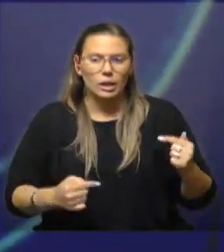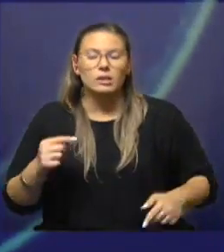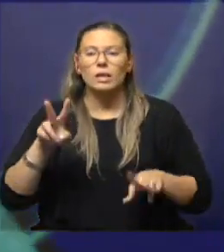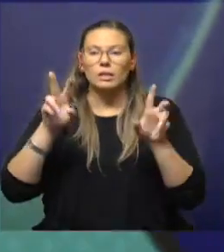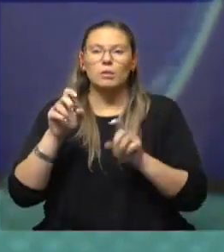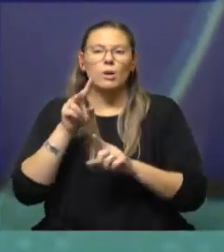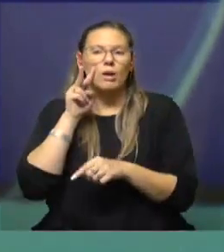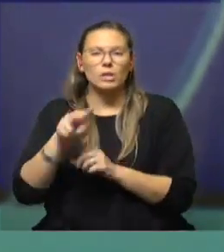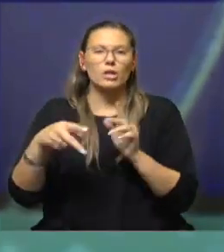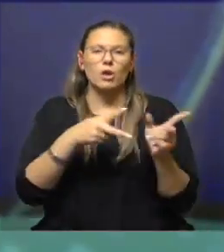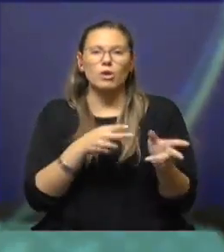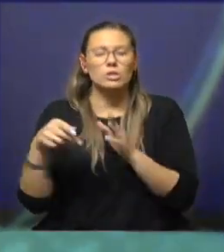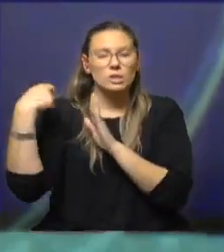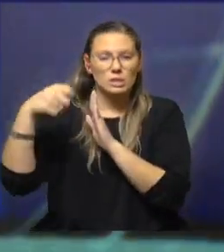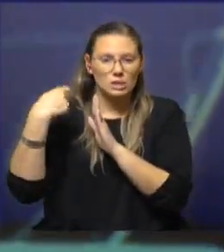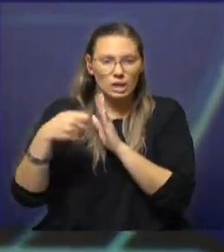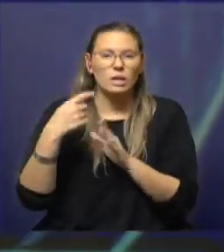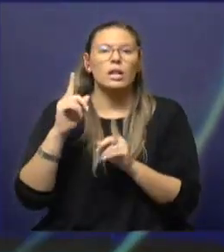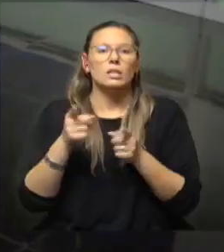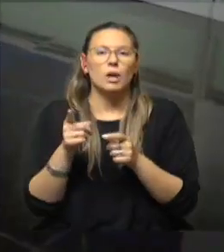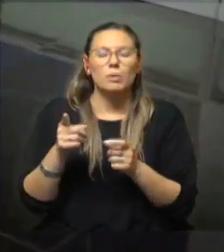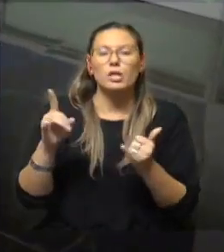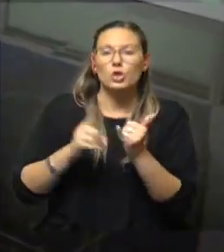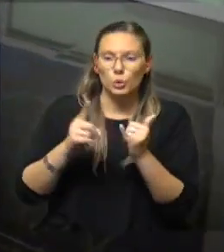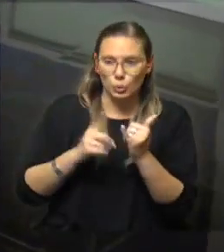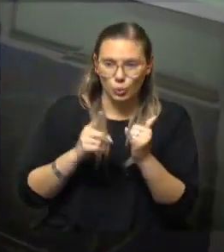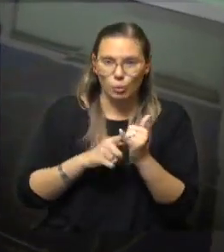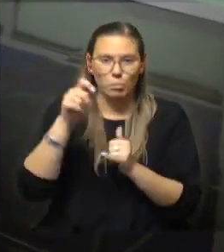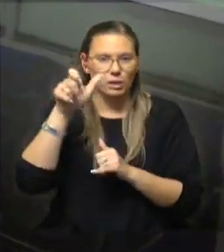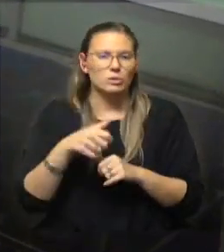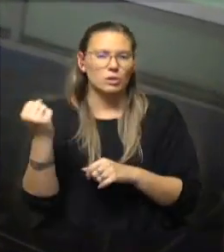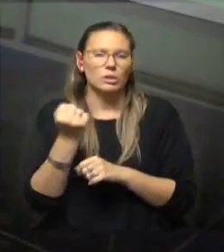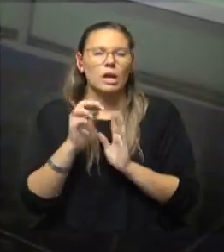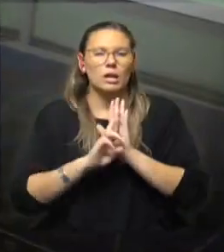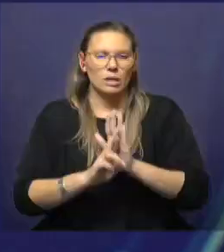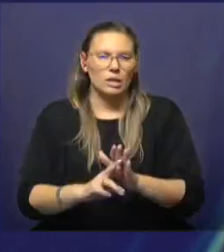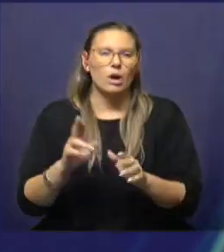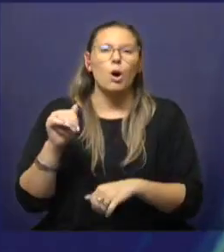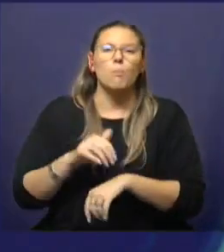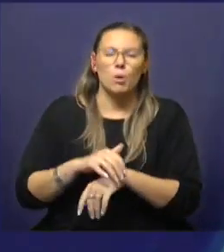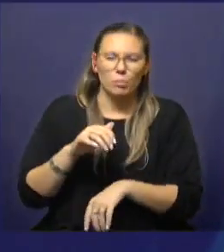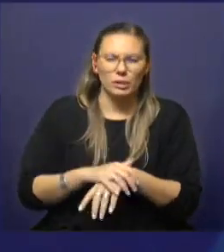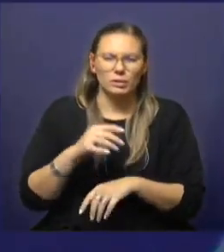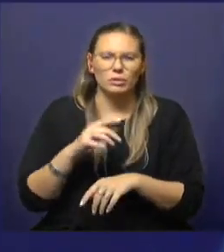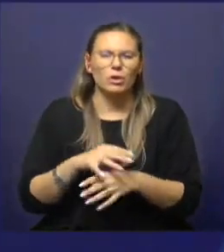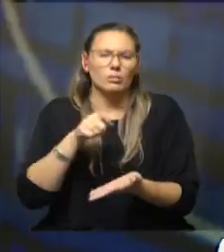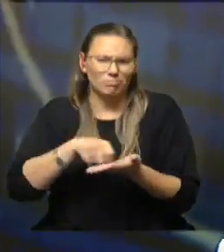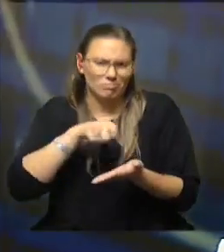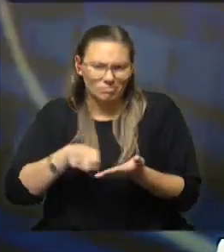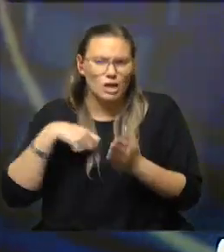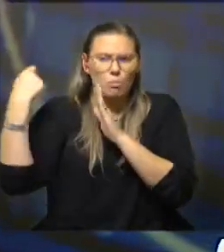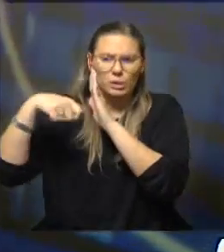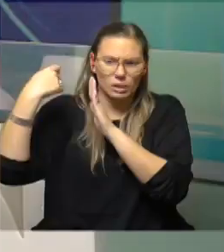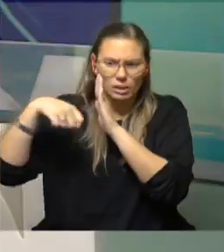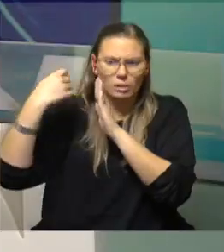que han visto sus series en YouTube, es influencer, tiene una llamada Mundo Horrendo, Momento, guionista, director. Guionista de películas,